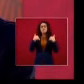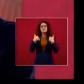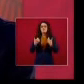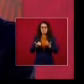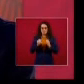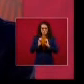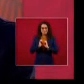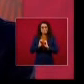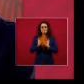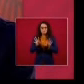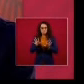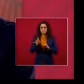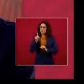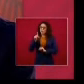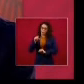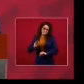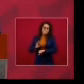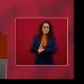defienden,